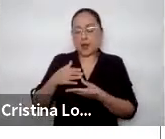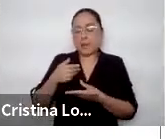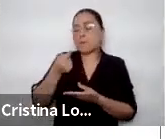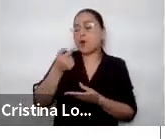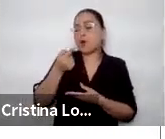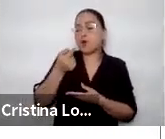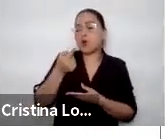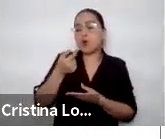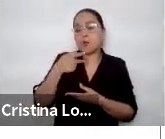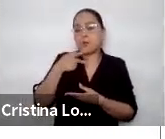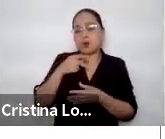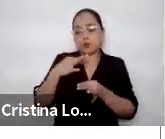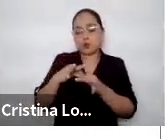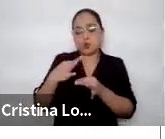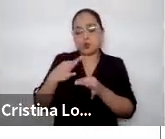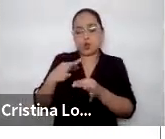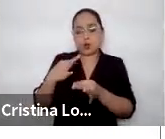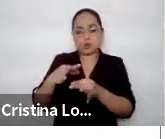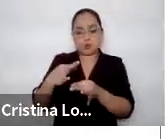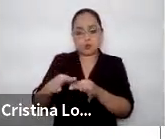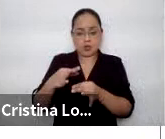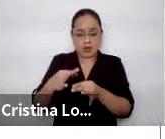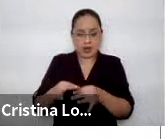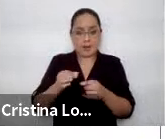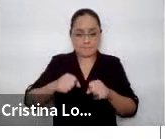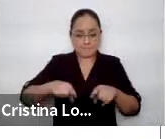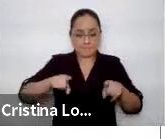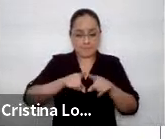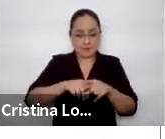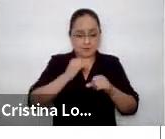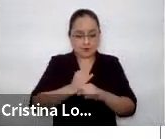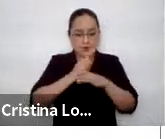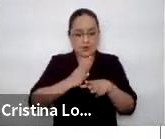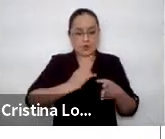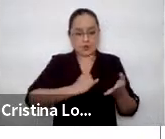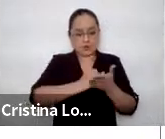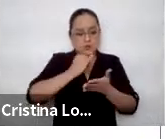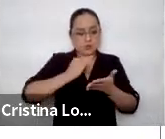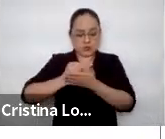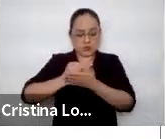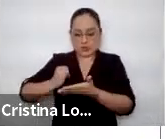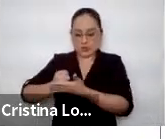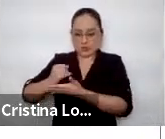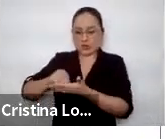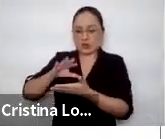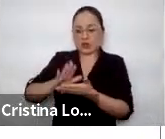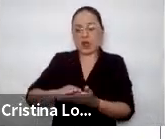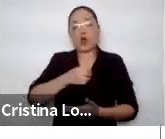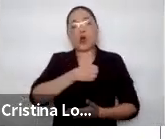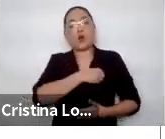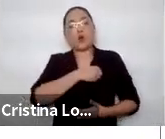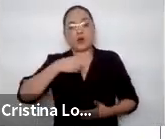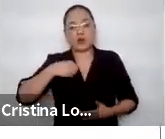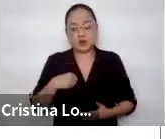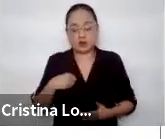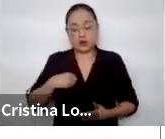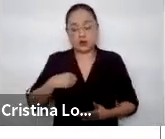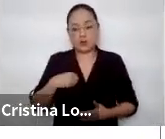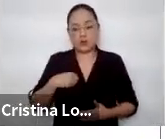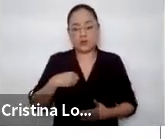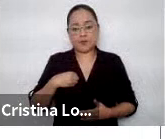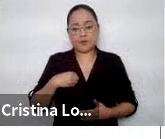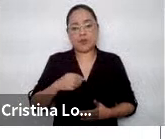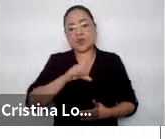salir puntualmente, ¿sí? Toda esa información va a ser la jurisprudencia, que es la que nos obliga, ¿sí? Ya, si